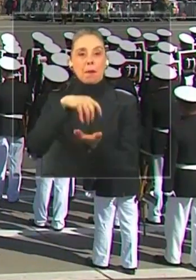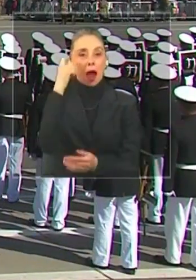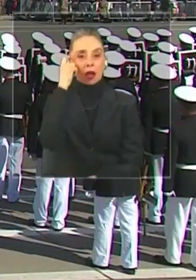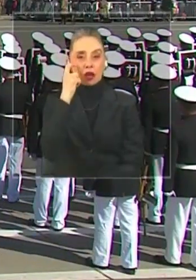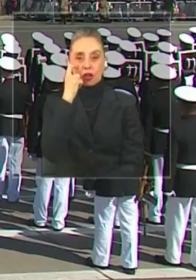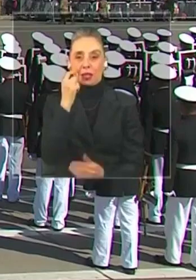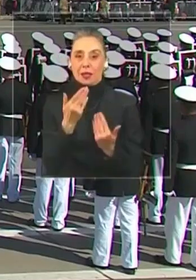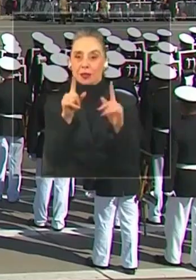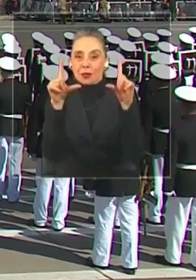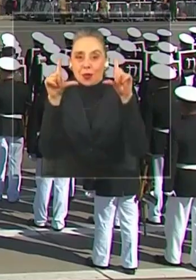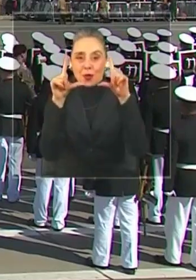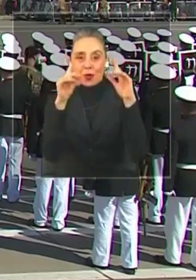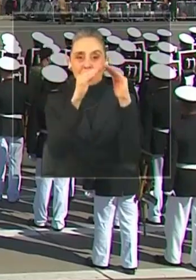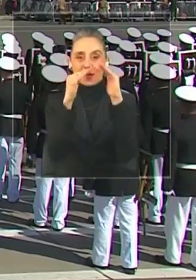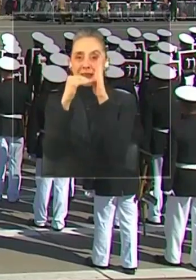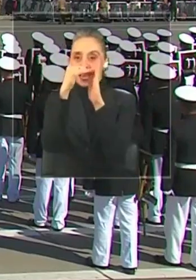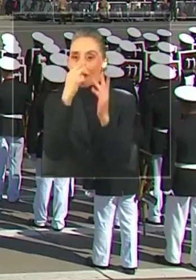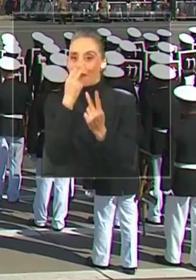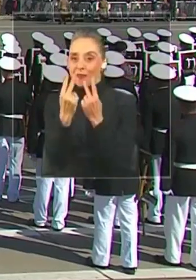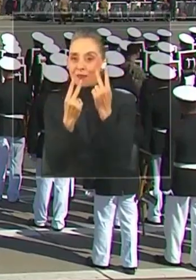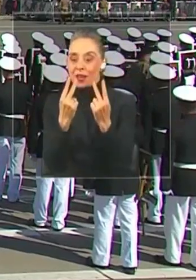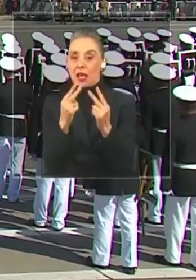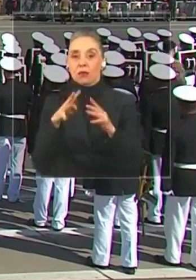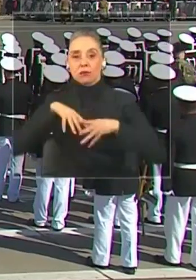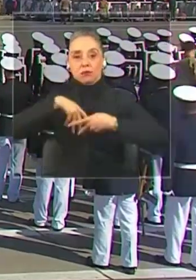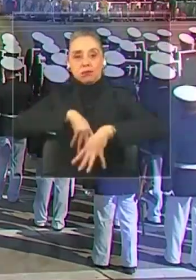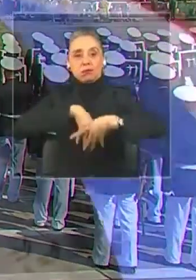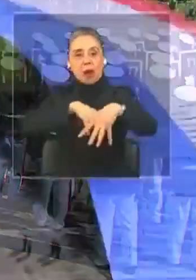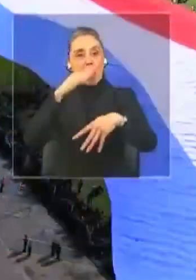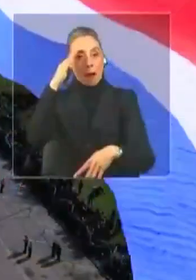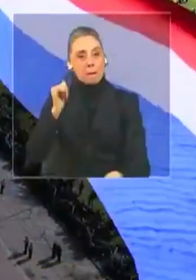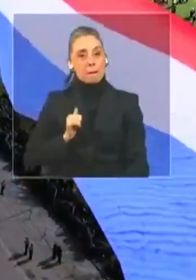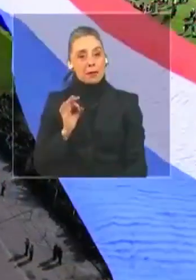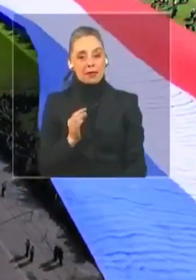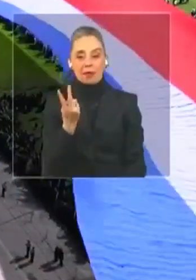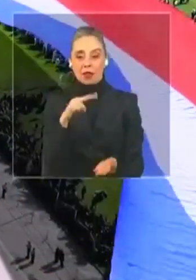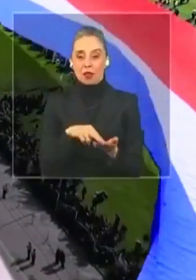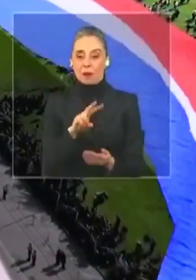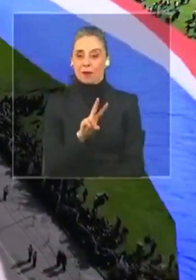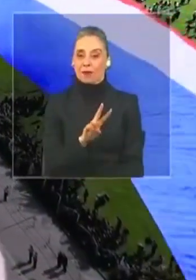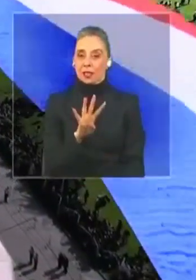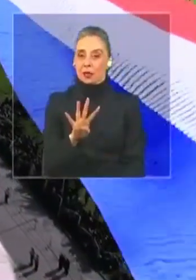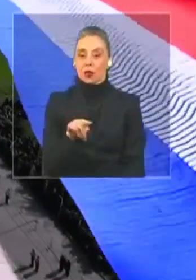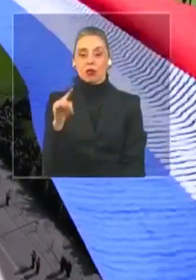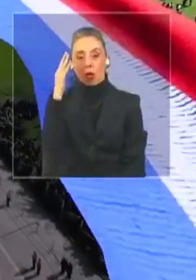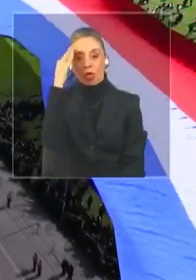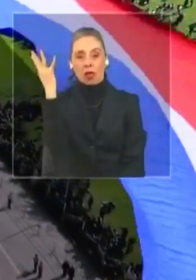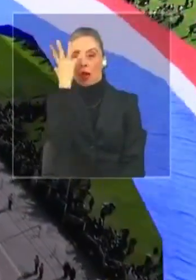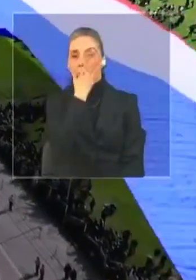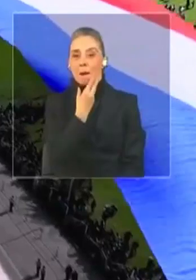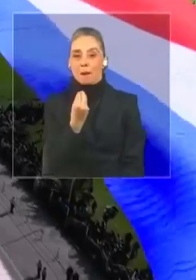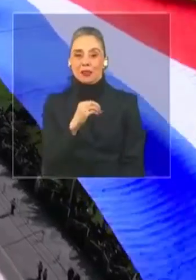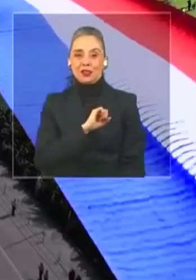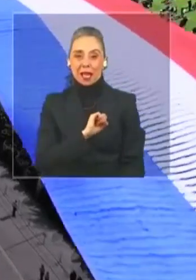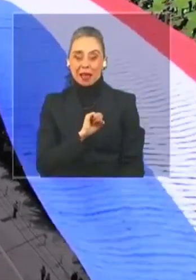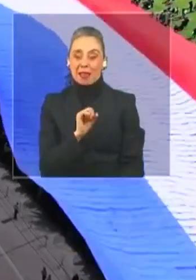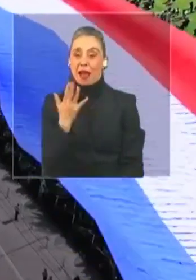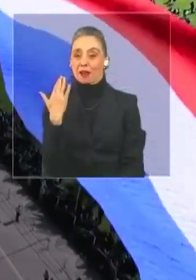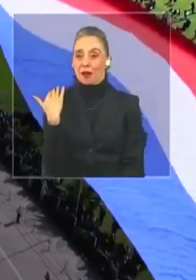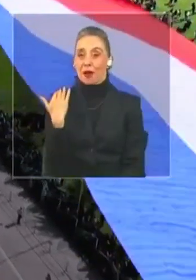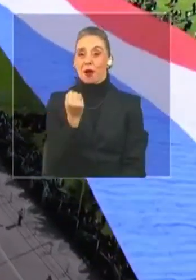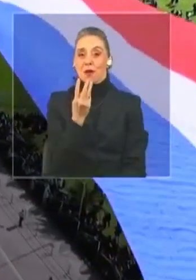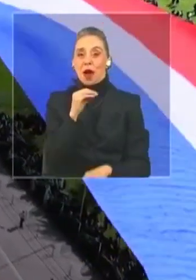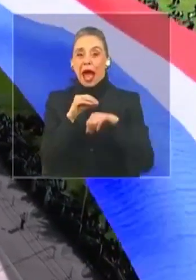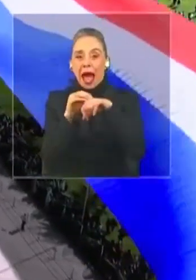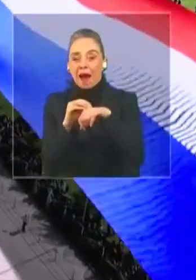llevar hasta sus hogares esta gran parada militar del año 2024. Un día precioso acá en Santiago, después de muchos